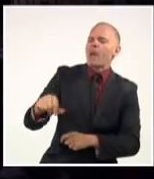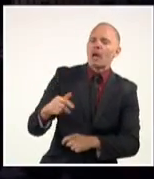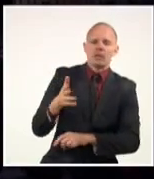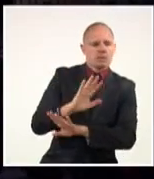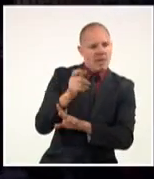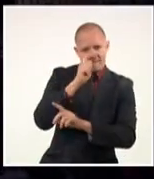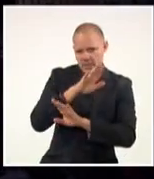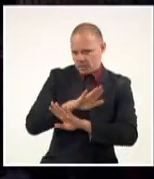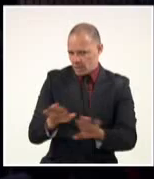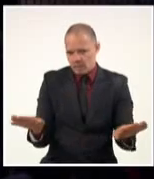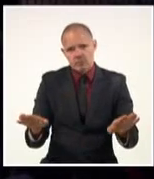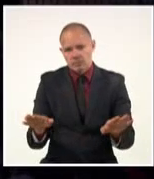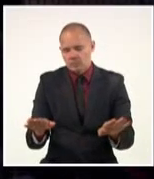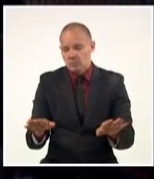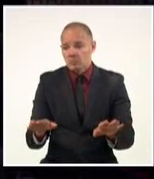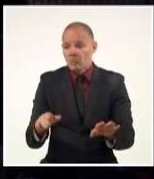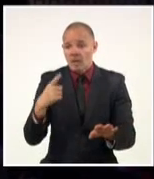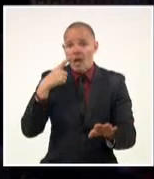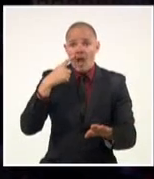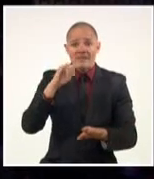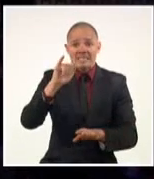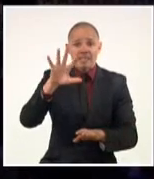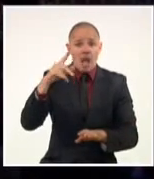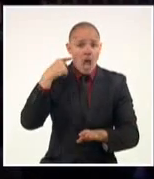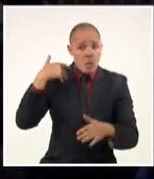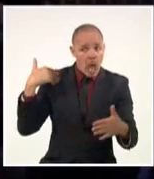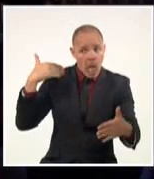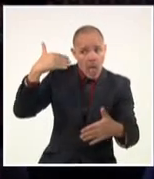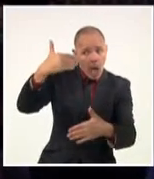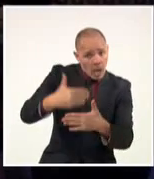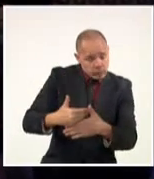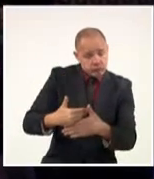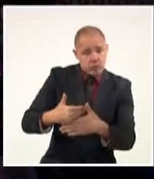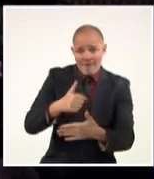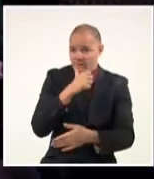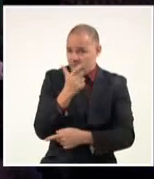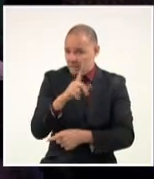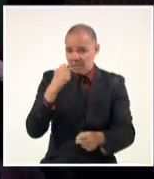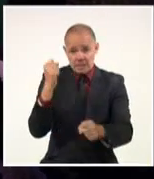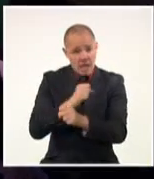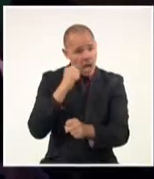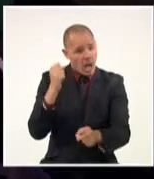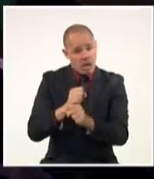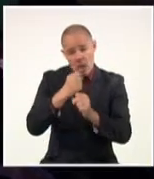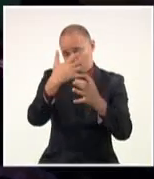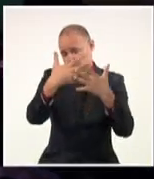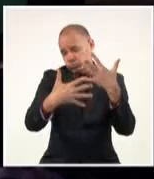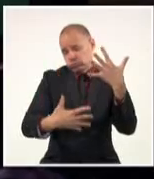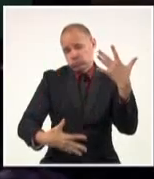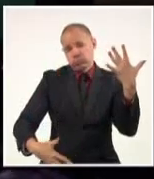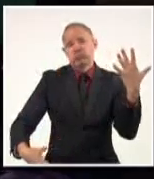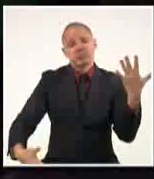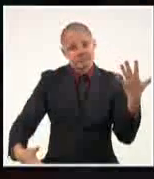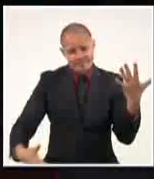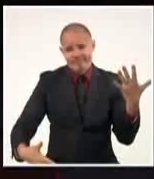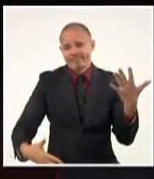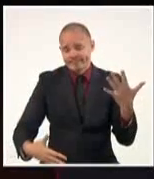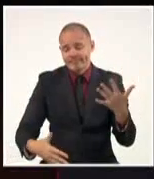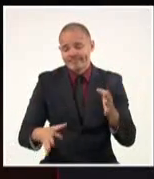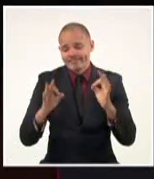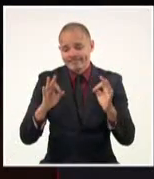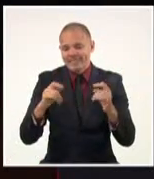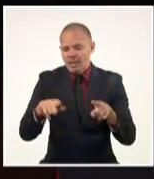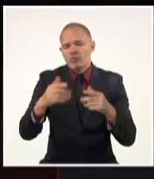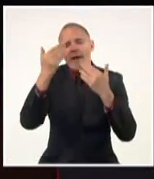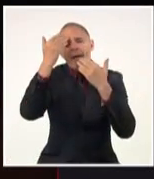inmensa y sería tan difícil desconocerla como resumirla en pocas palabras. Esta es la